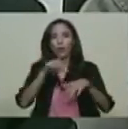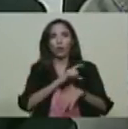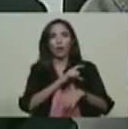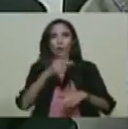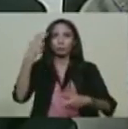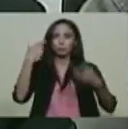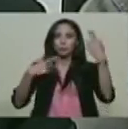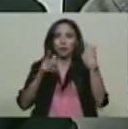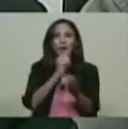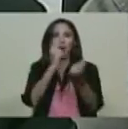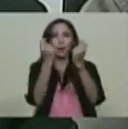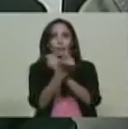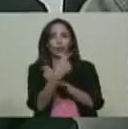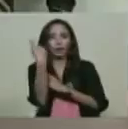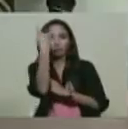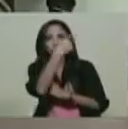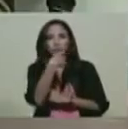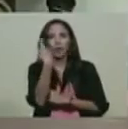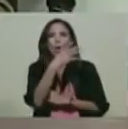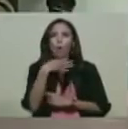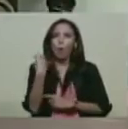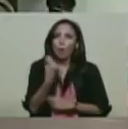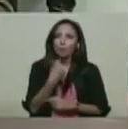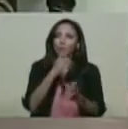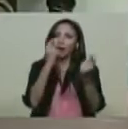Viene cambiado Freddy Bernal, como más joven.